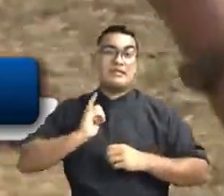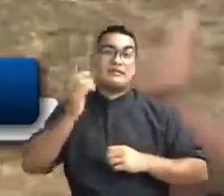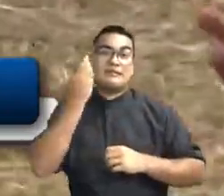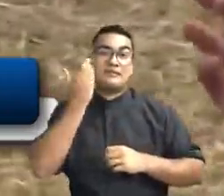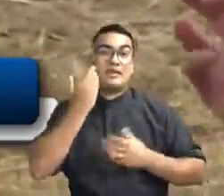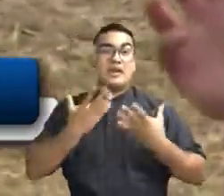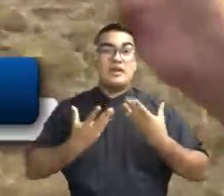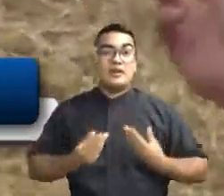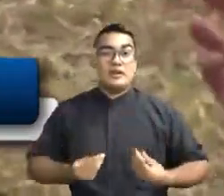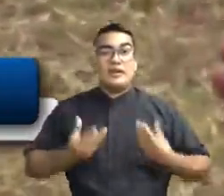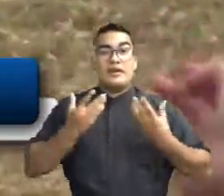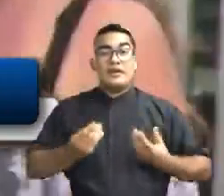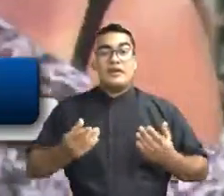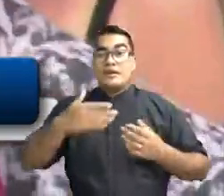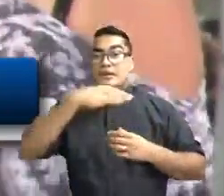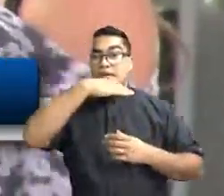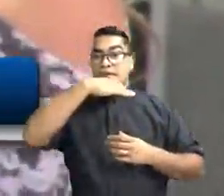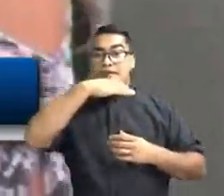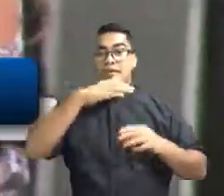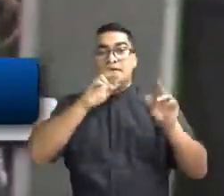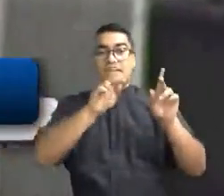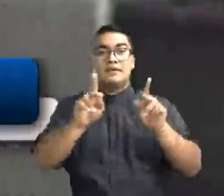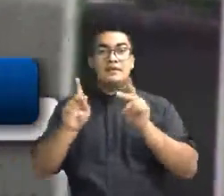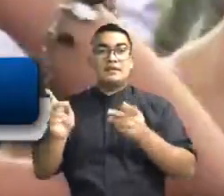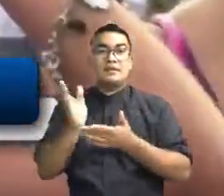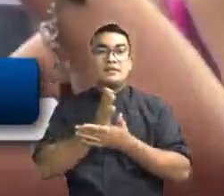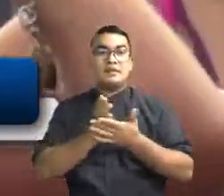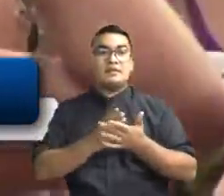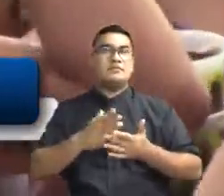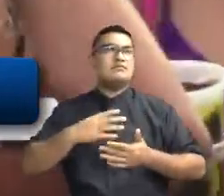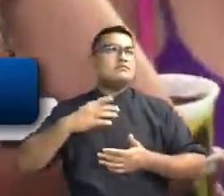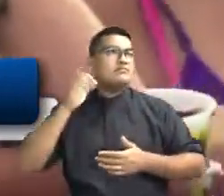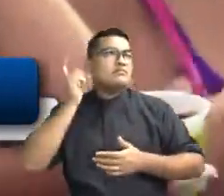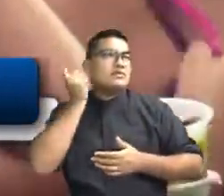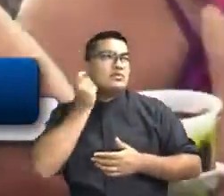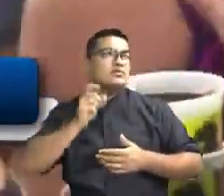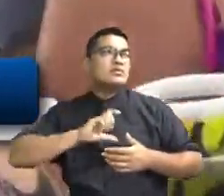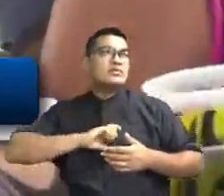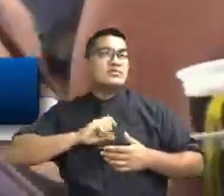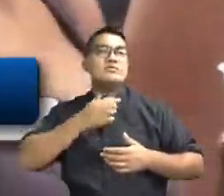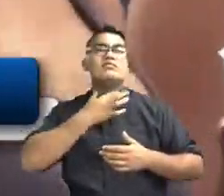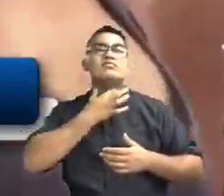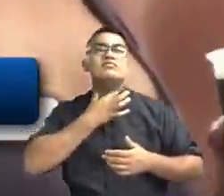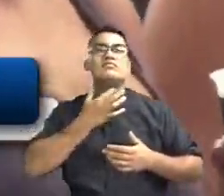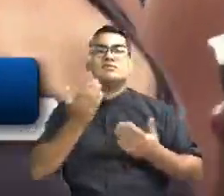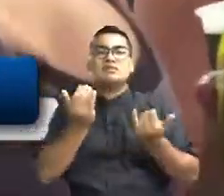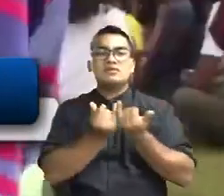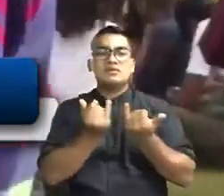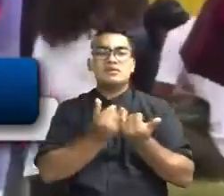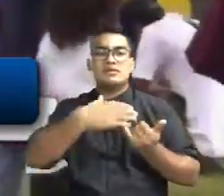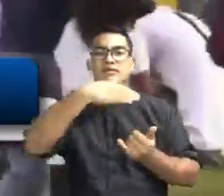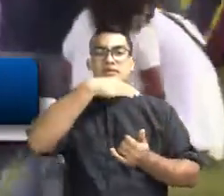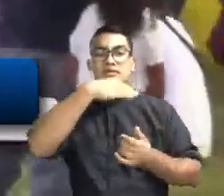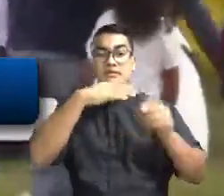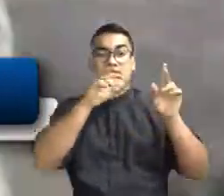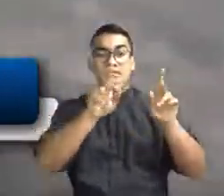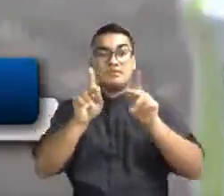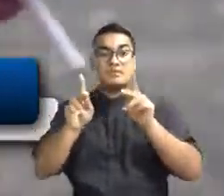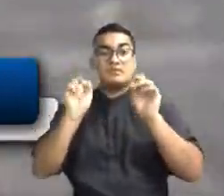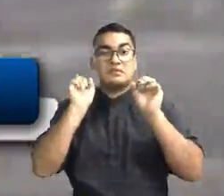obstructiva crónica. Pacientes que tienen ruidos respiratorios como roncos o como sibilantes, pacientes que pueden